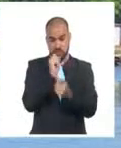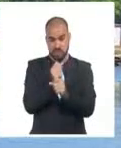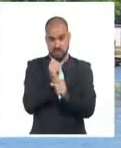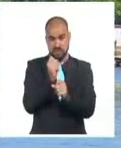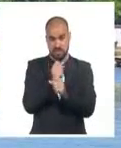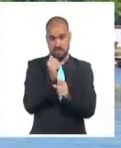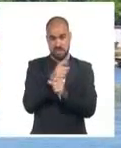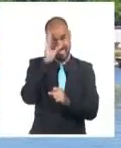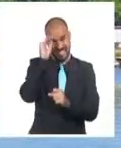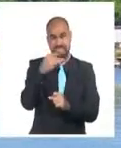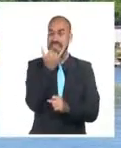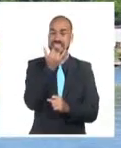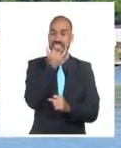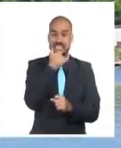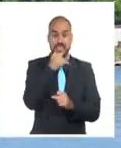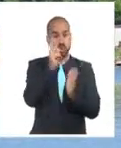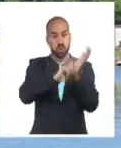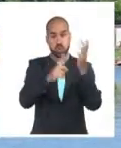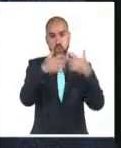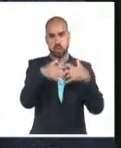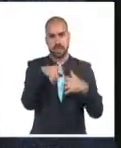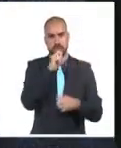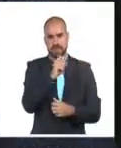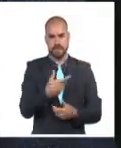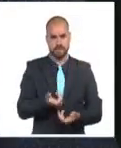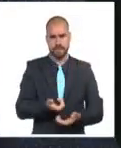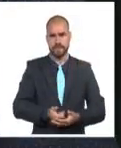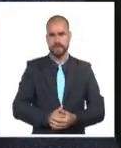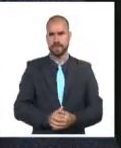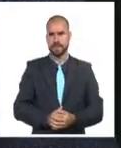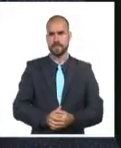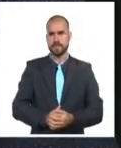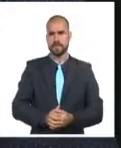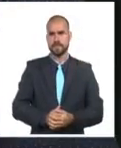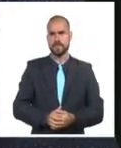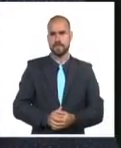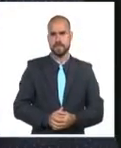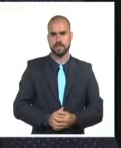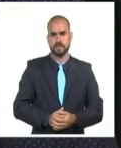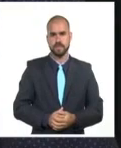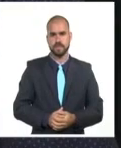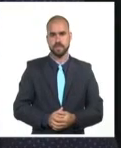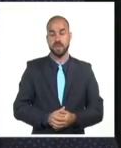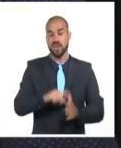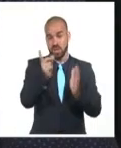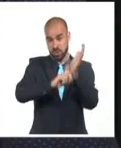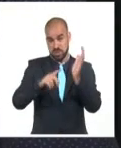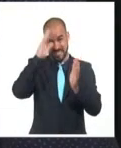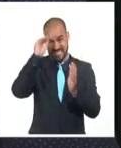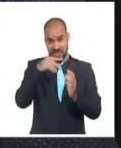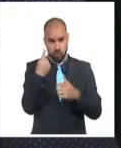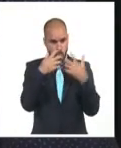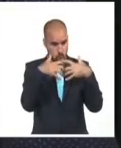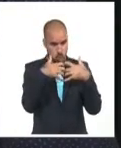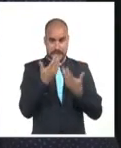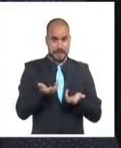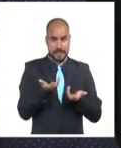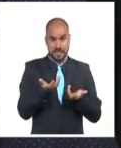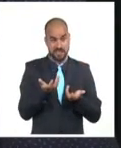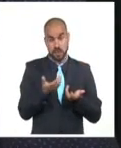el déficit en la generación base. La situación que tenemos en el sistema eléctrico de capacidad de generación no